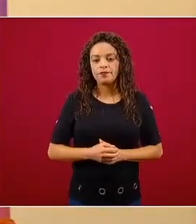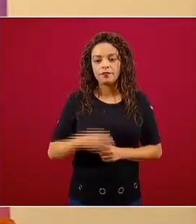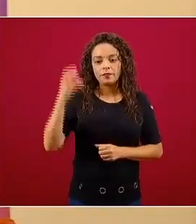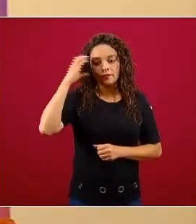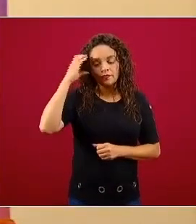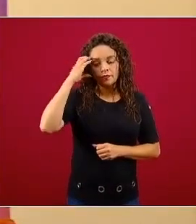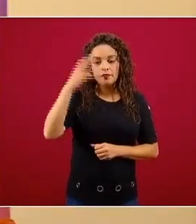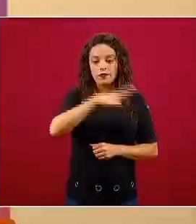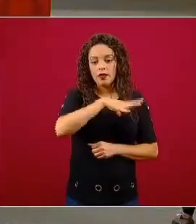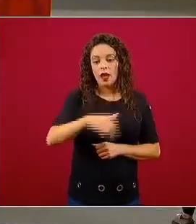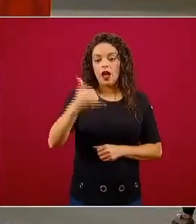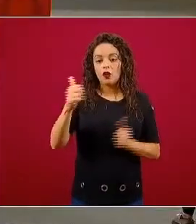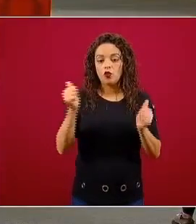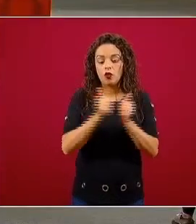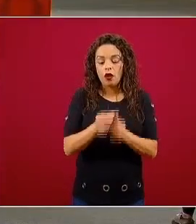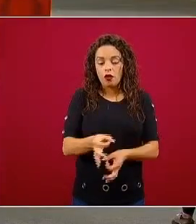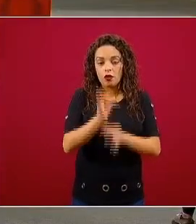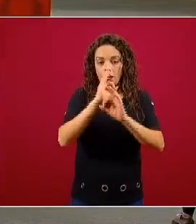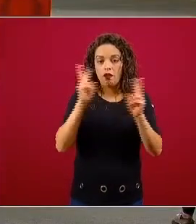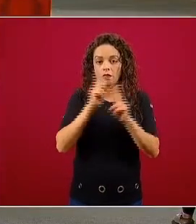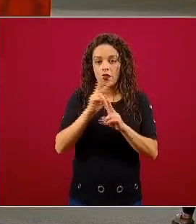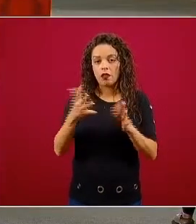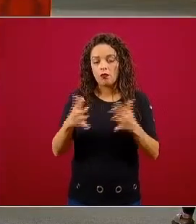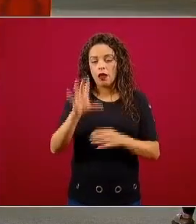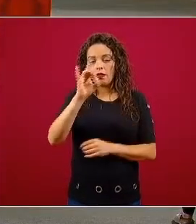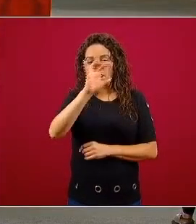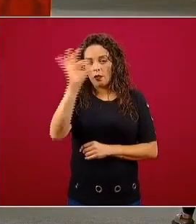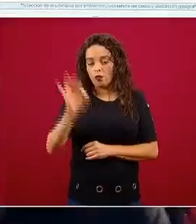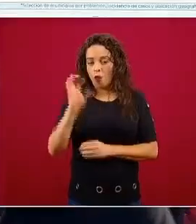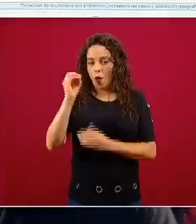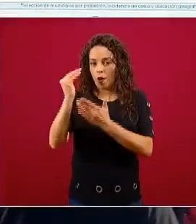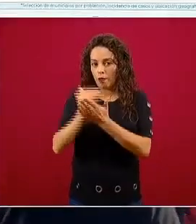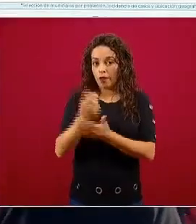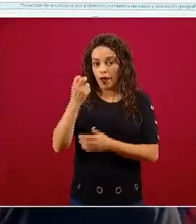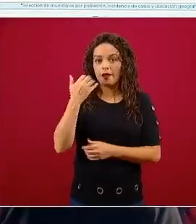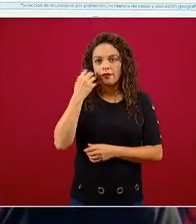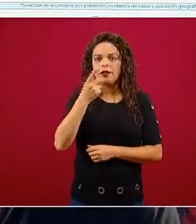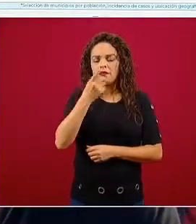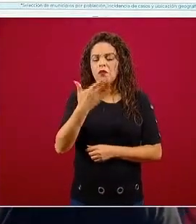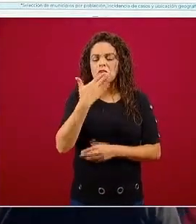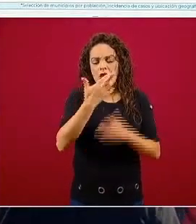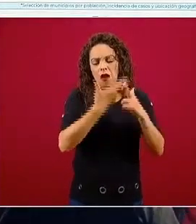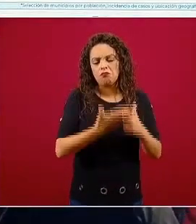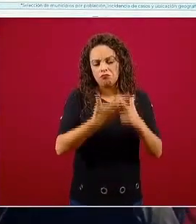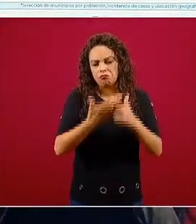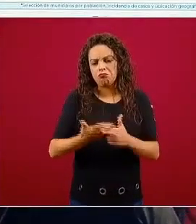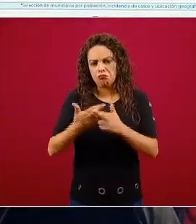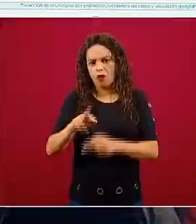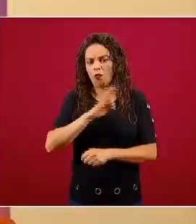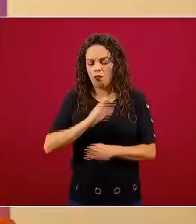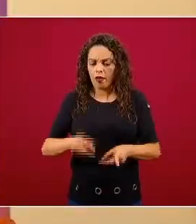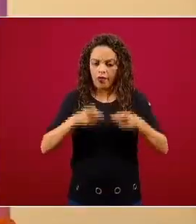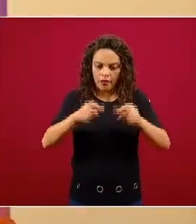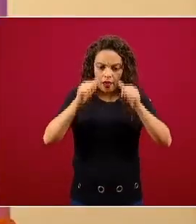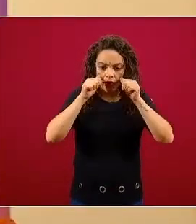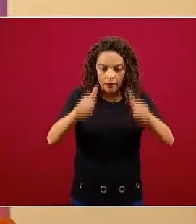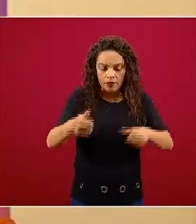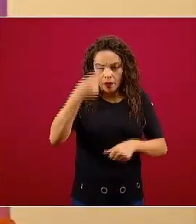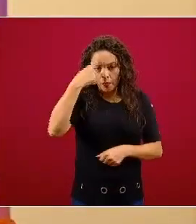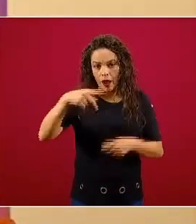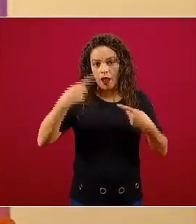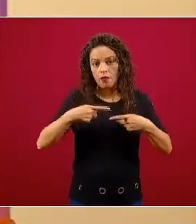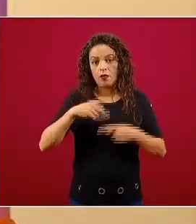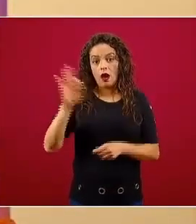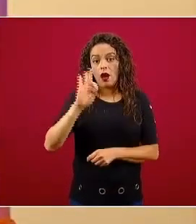ventilador alrededor del 30% o menos, lo cual entonces es también un buen aliciente para el Estado de poder responder a cualquier incremento